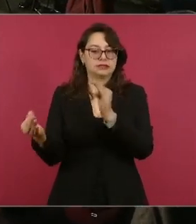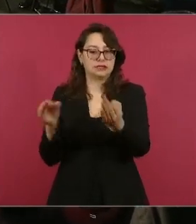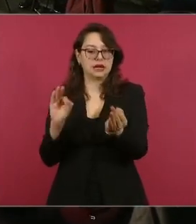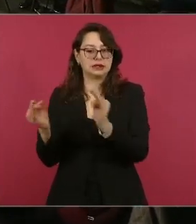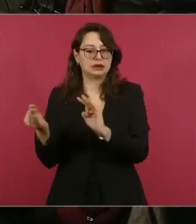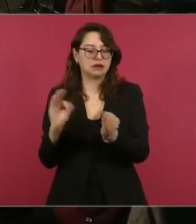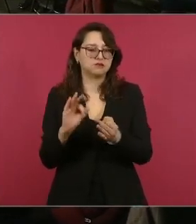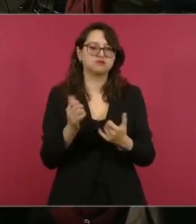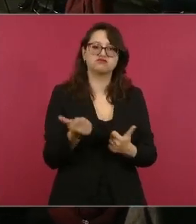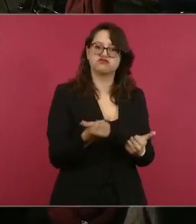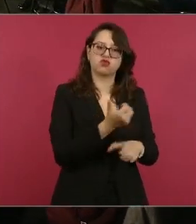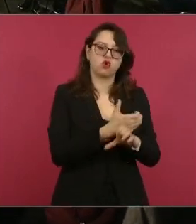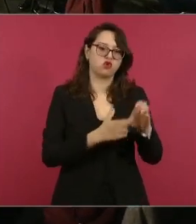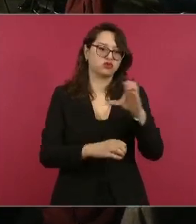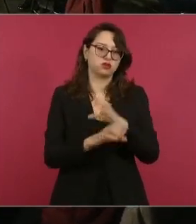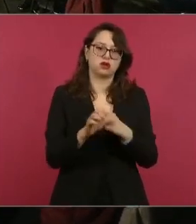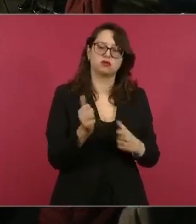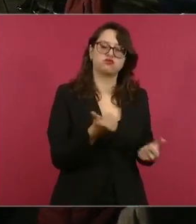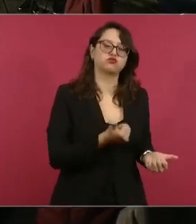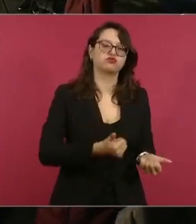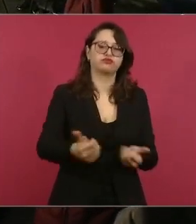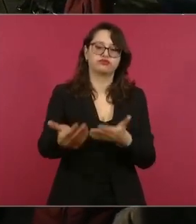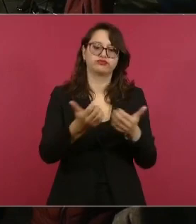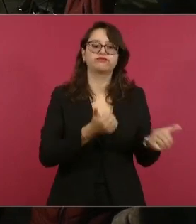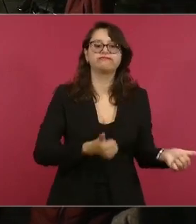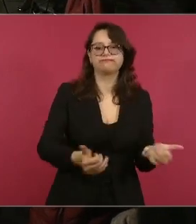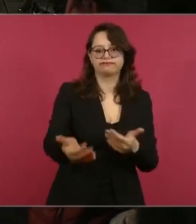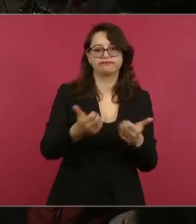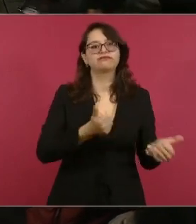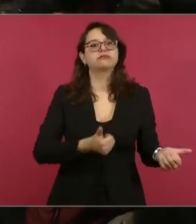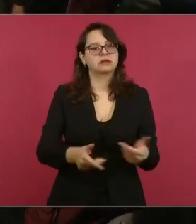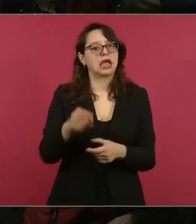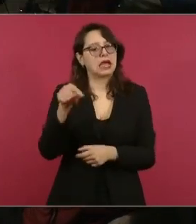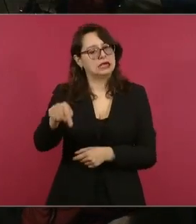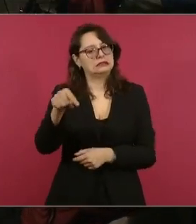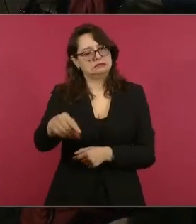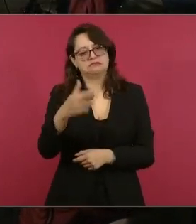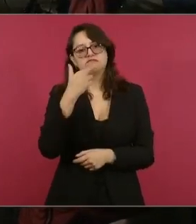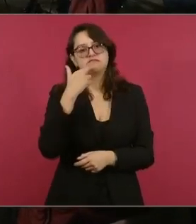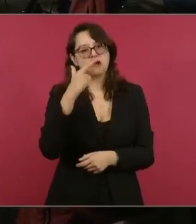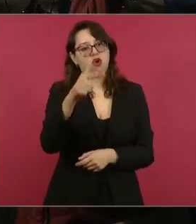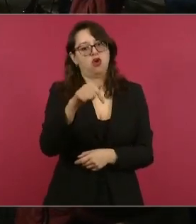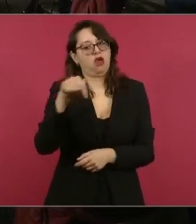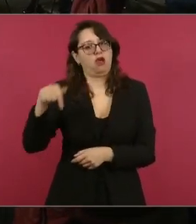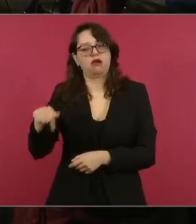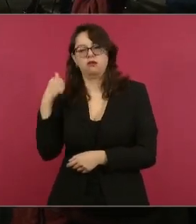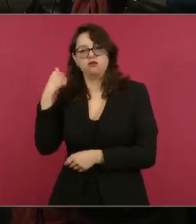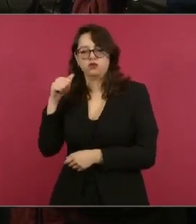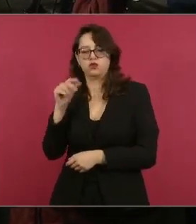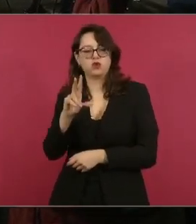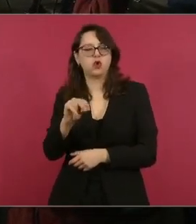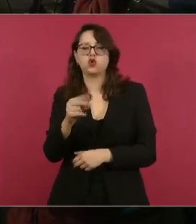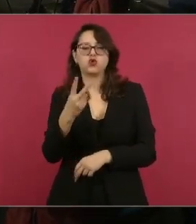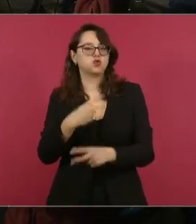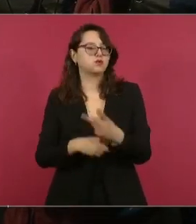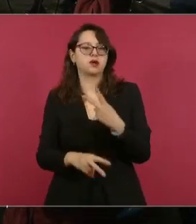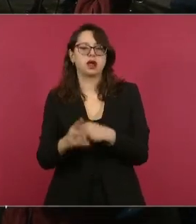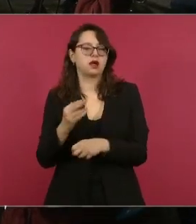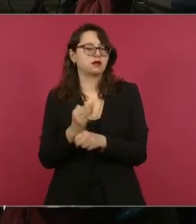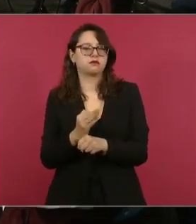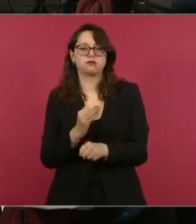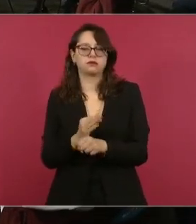que quieran colaborar con ese apoyo. Ahí estaremos en nuestro centro. Se